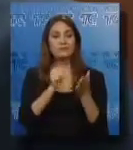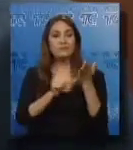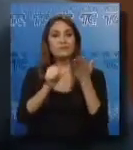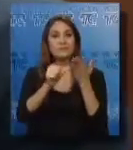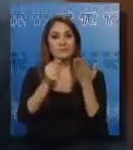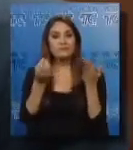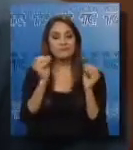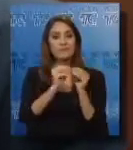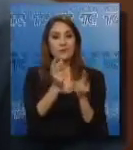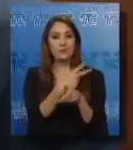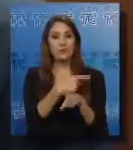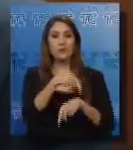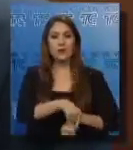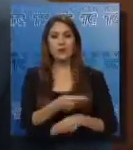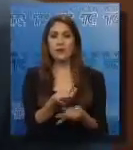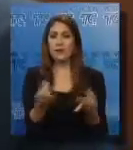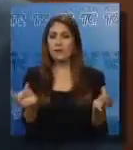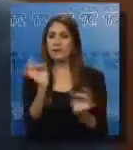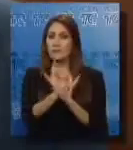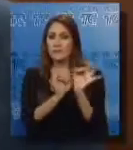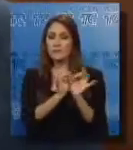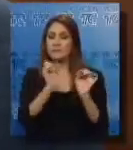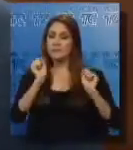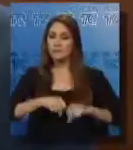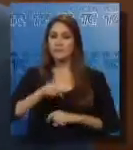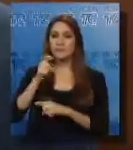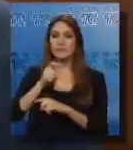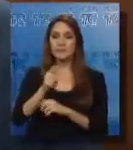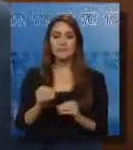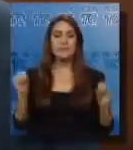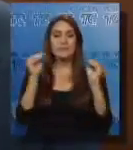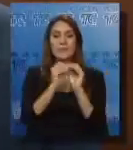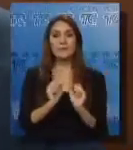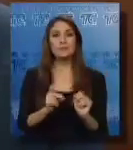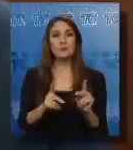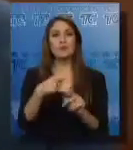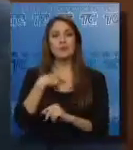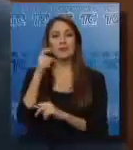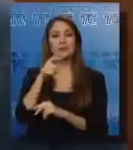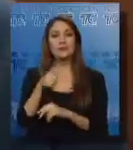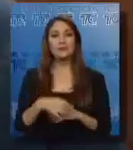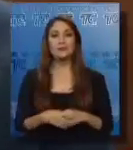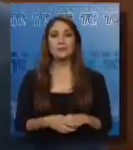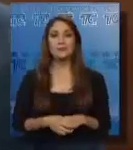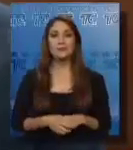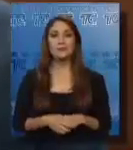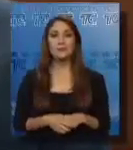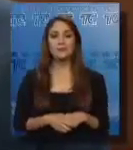Productividad que hay productos de altísima calidad, que necesitamos generar más oportunidades y más espacios.